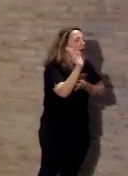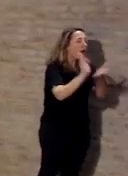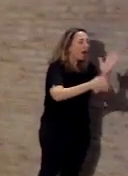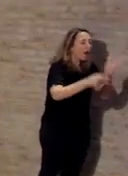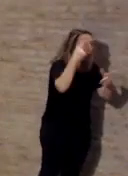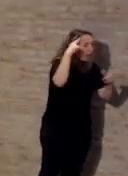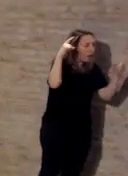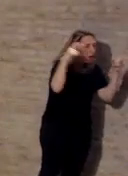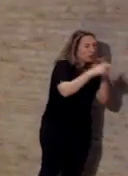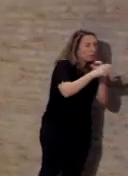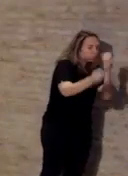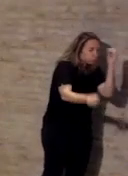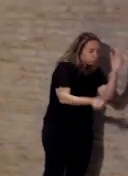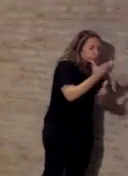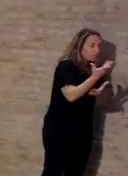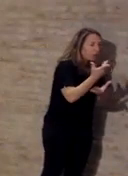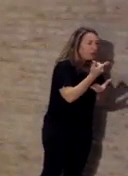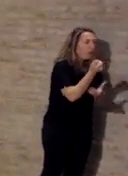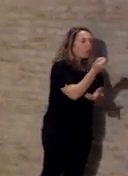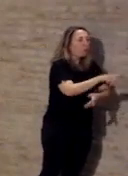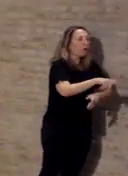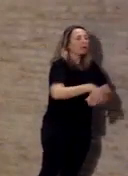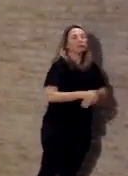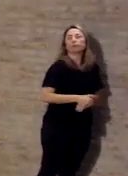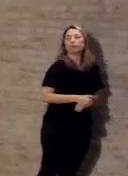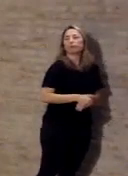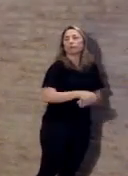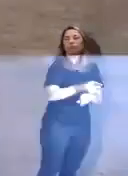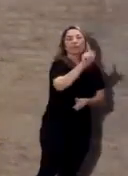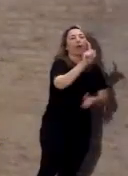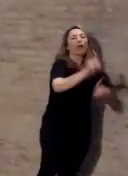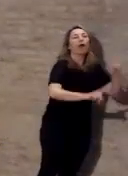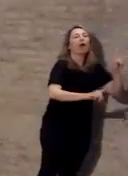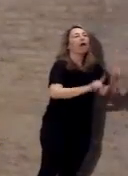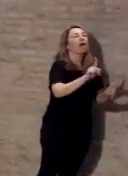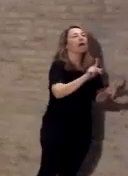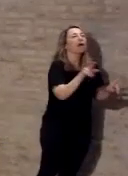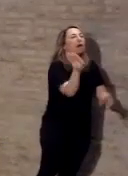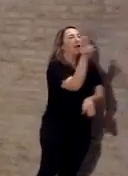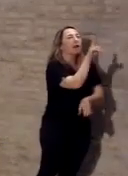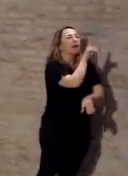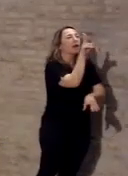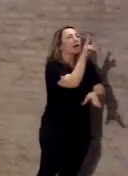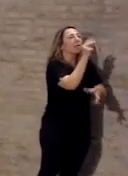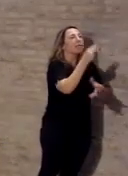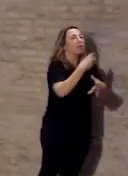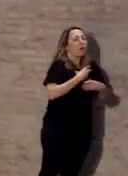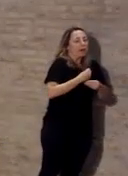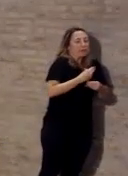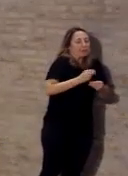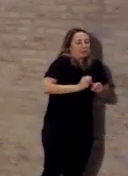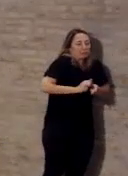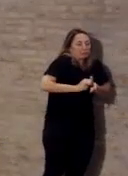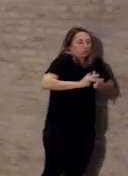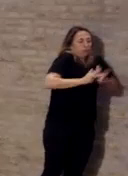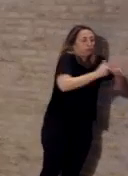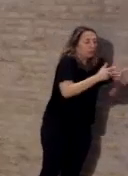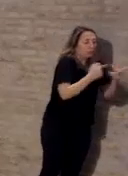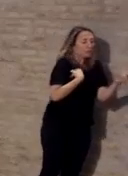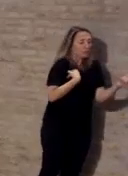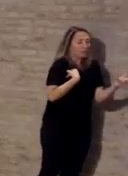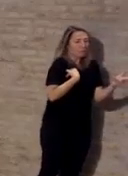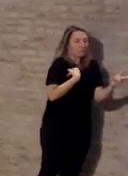que genera esta violencia te acordas alguno sí que las mujeres a veces tienen miedo a hablar por